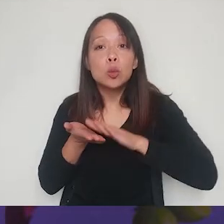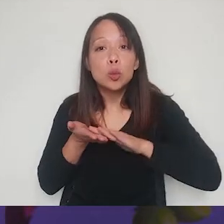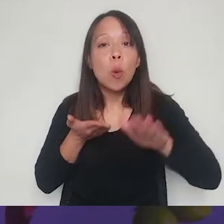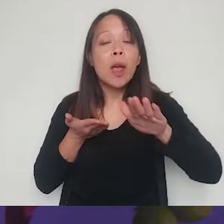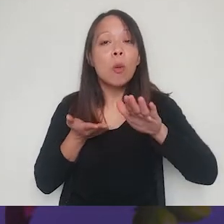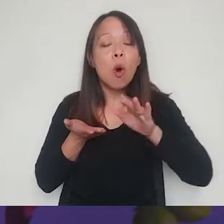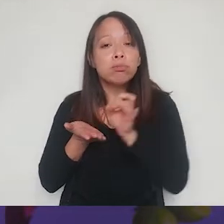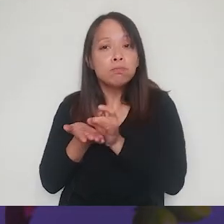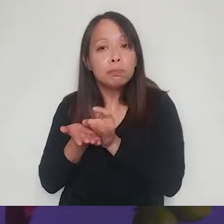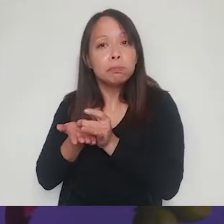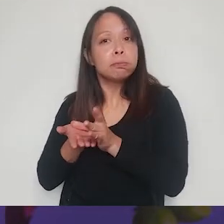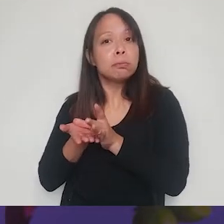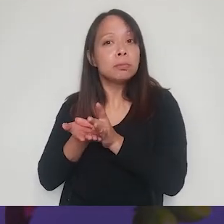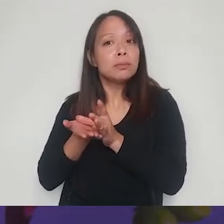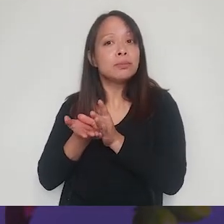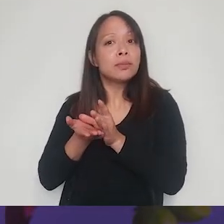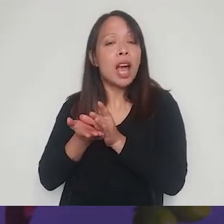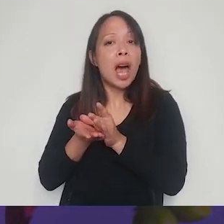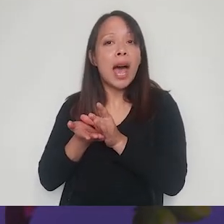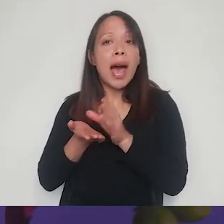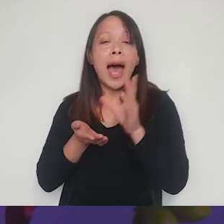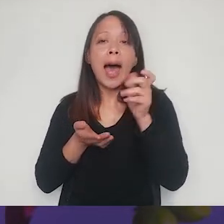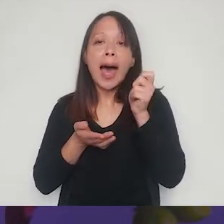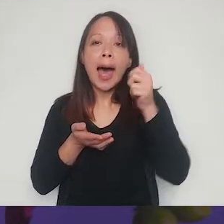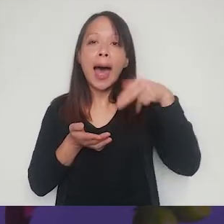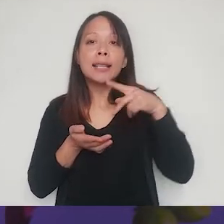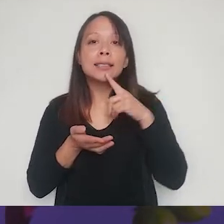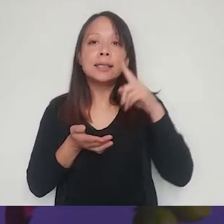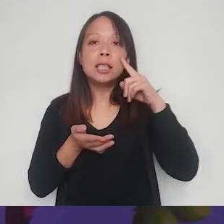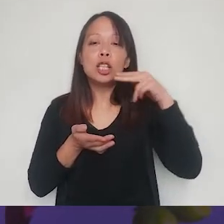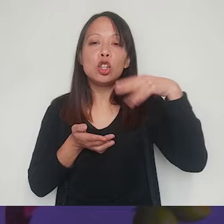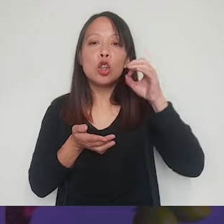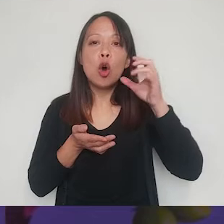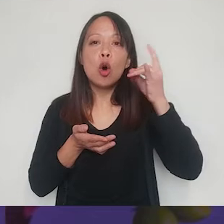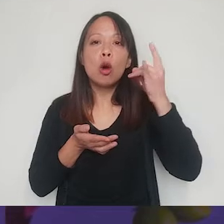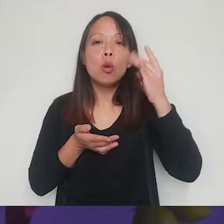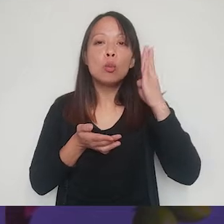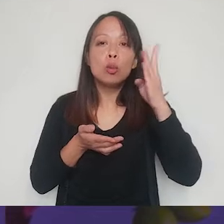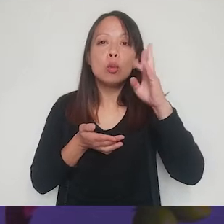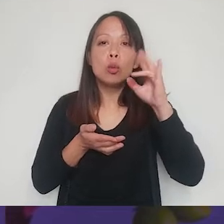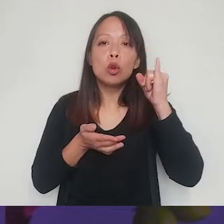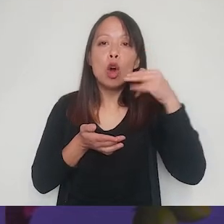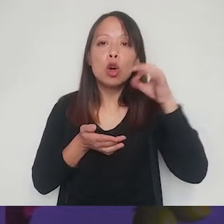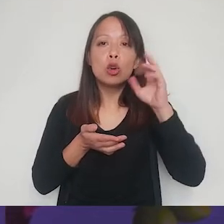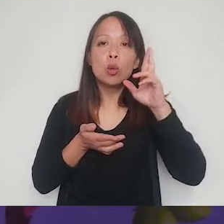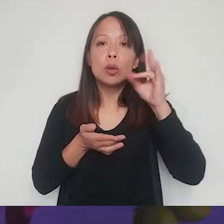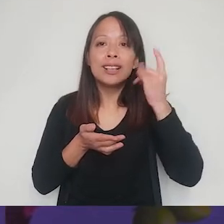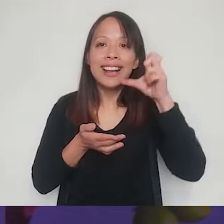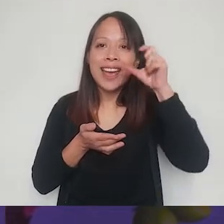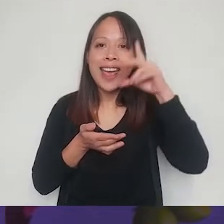o nusinersen es desplazar. Es un oligonucleótido que se pega al transcripto de SMN2